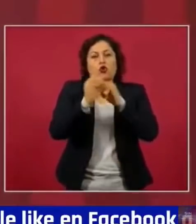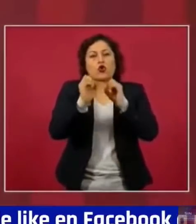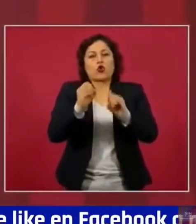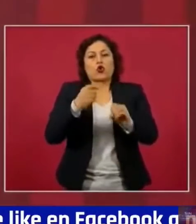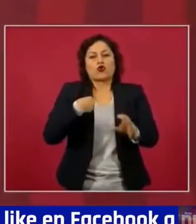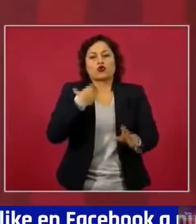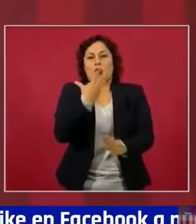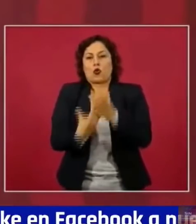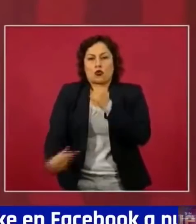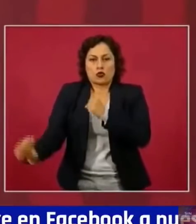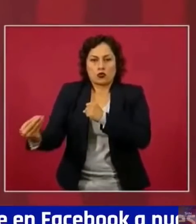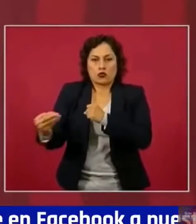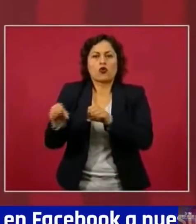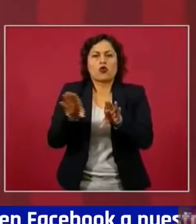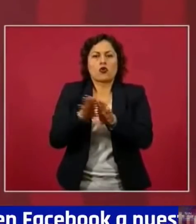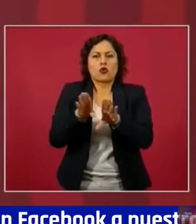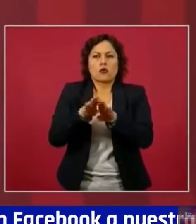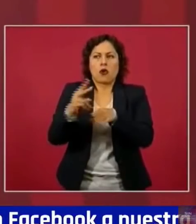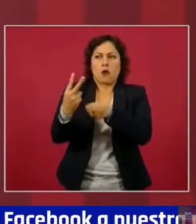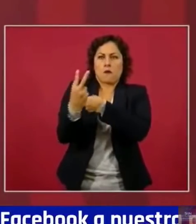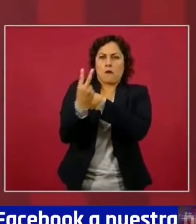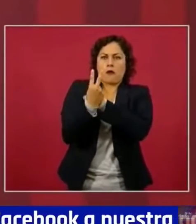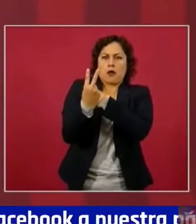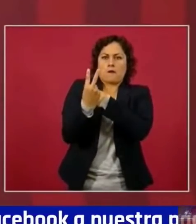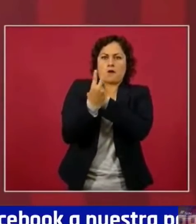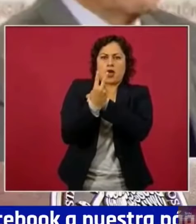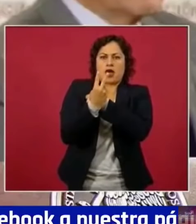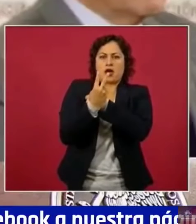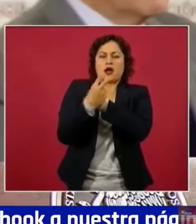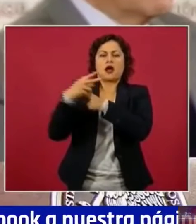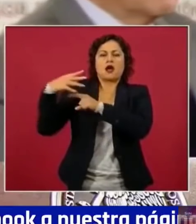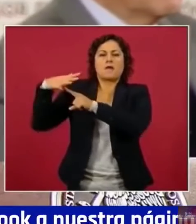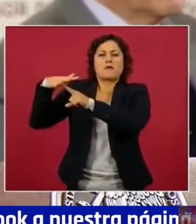pasaban helicópteros, en ese entonces